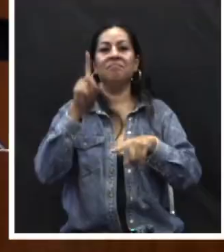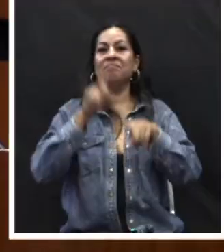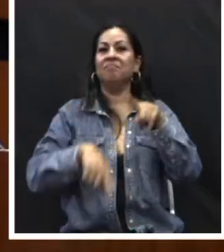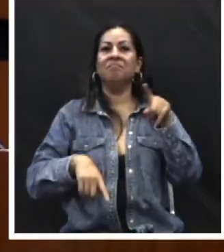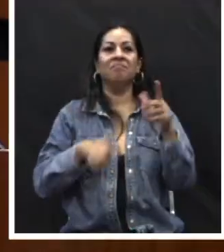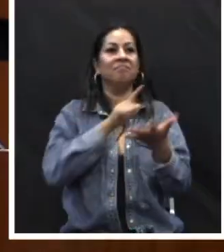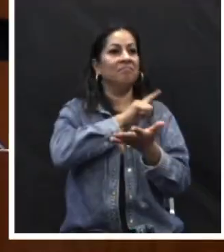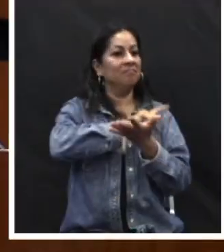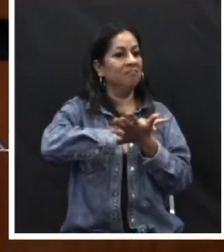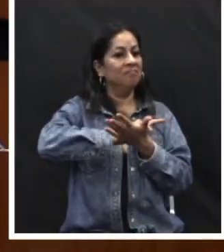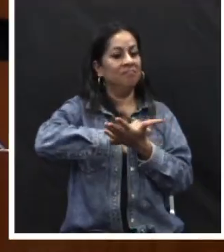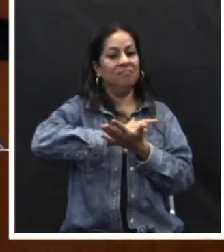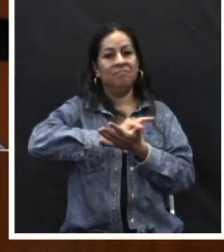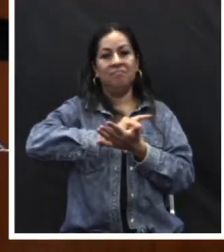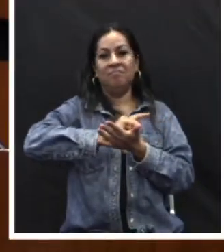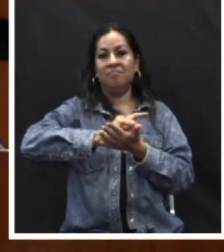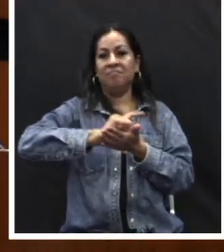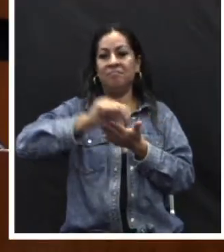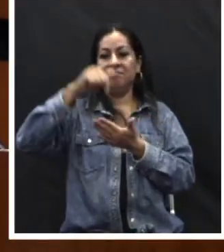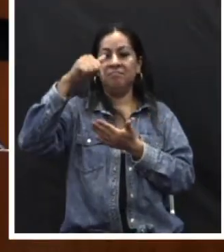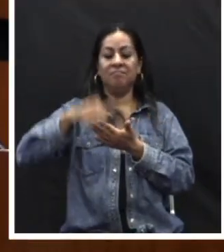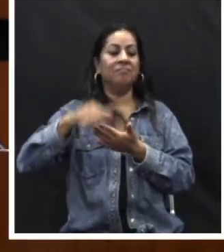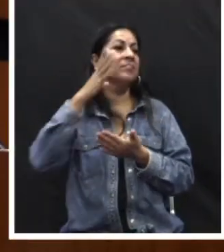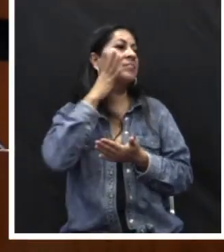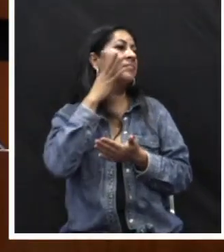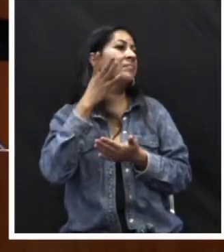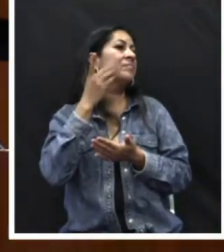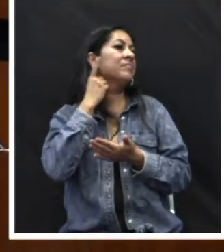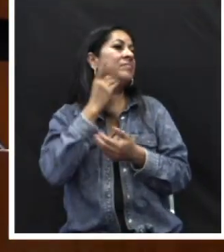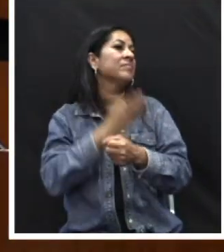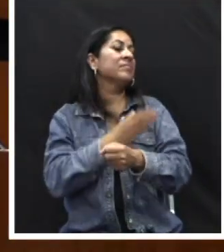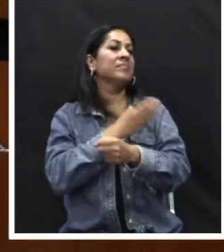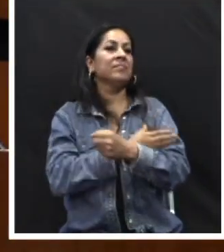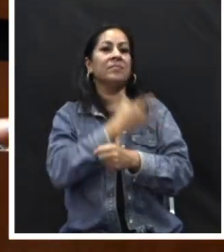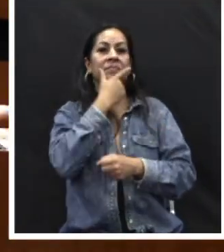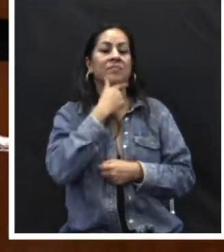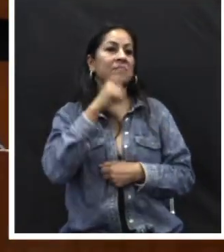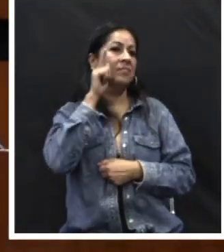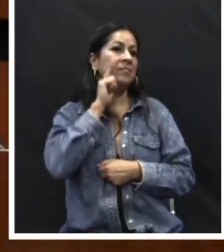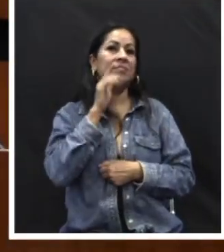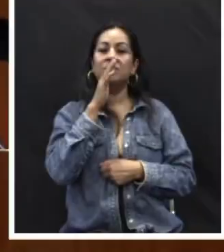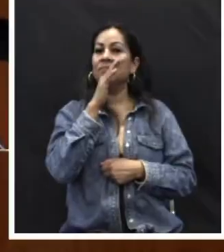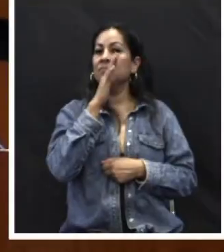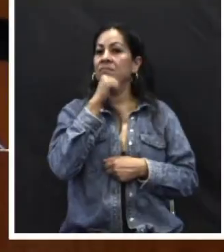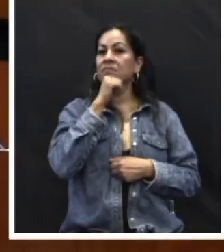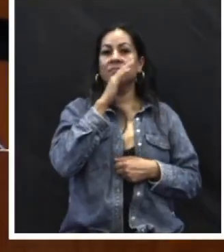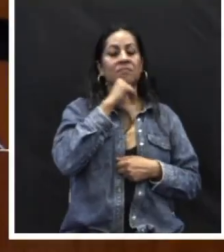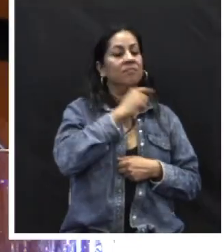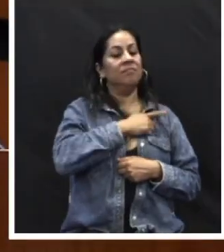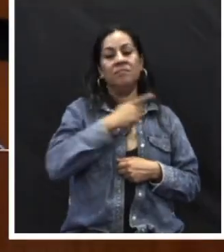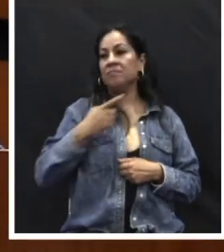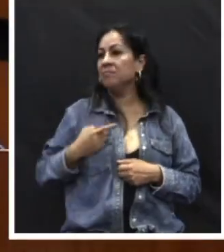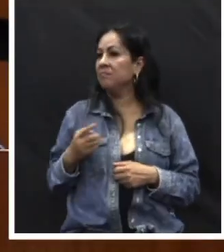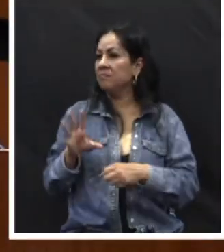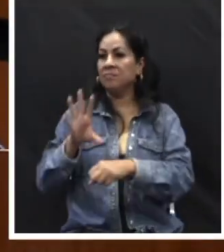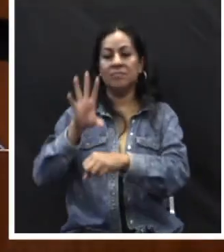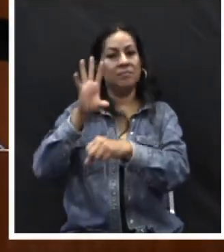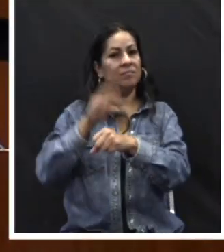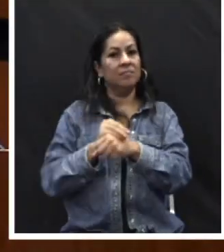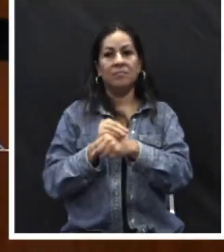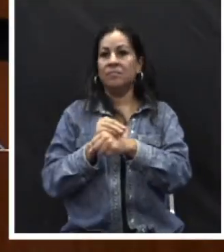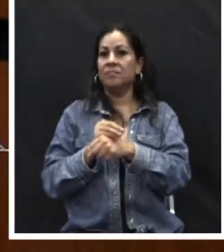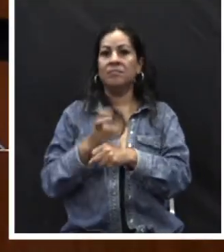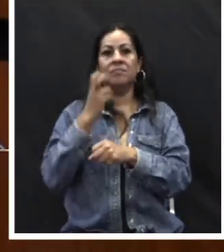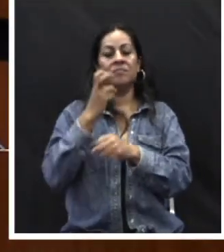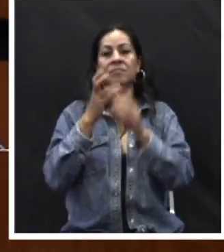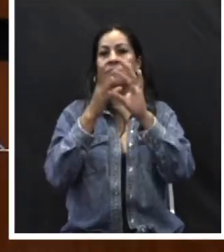la legitimidad del Congreso, compañeras y compañeros. No podemos ni debemos permitirlo.